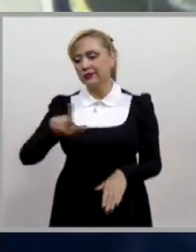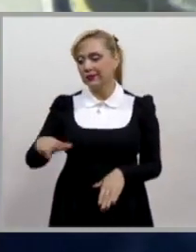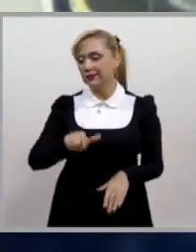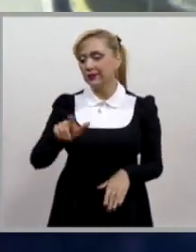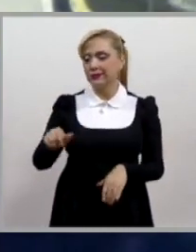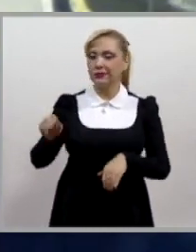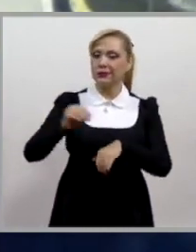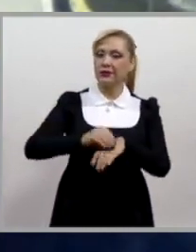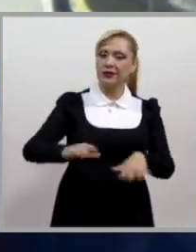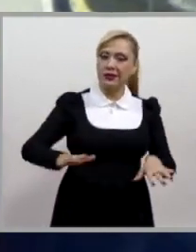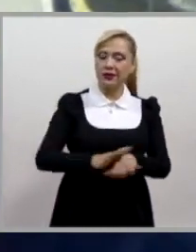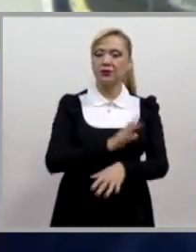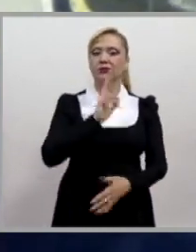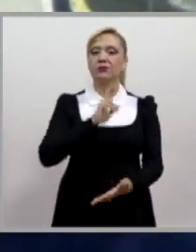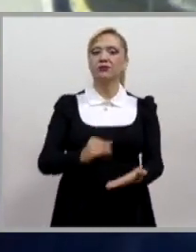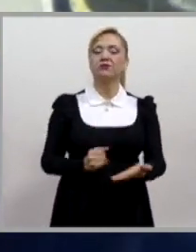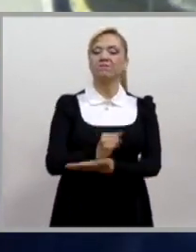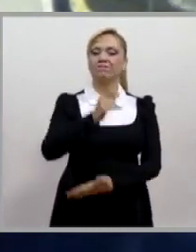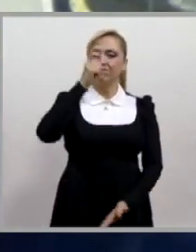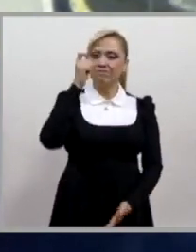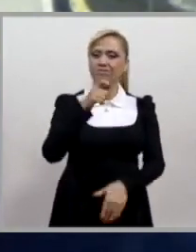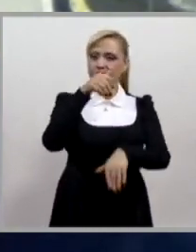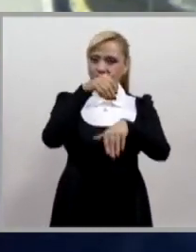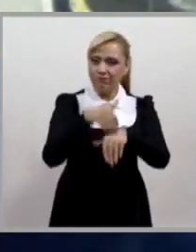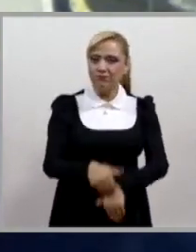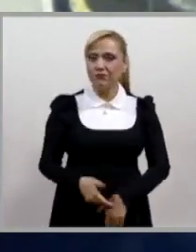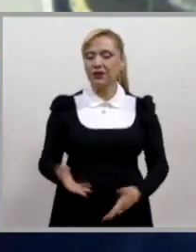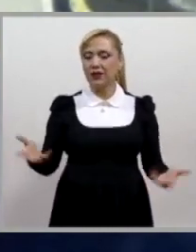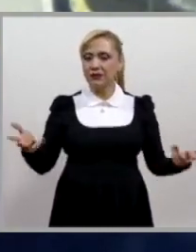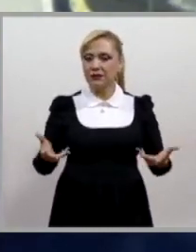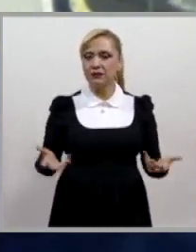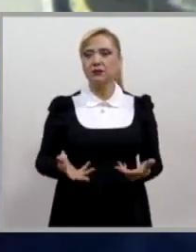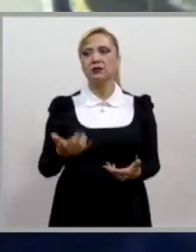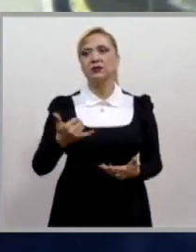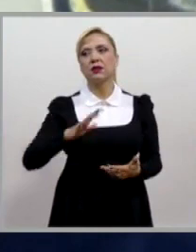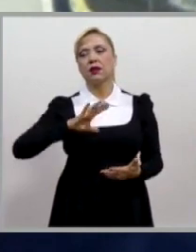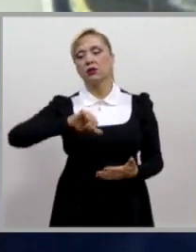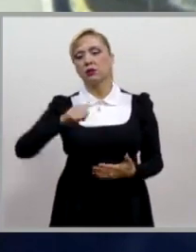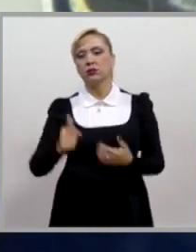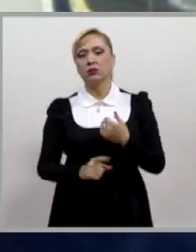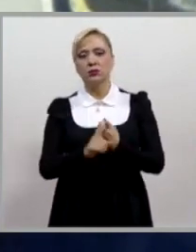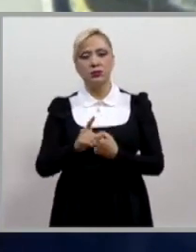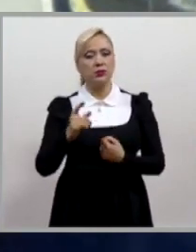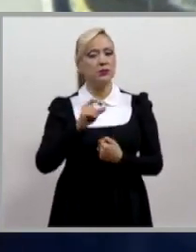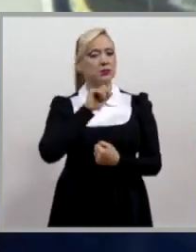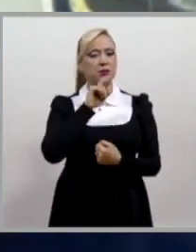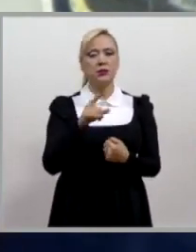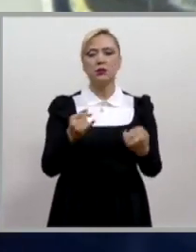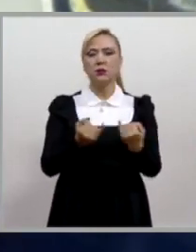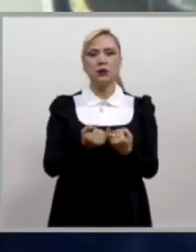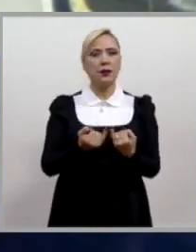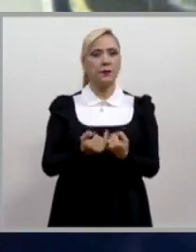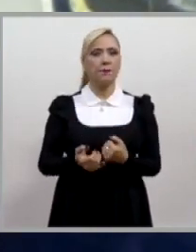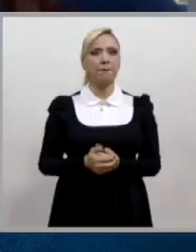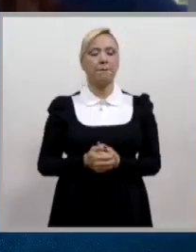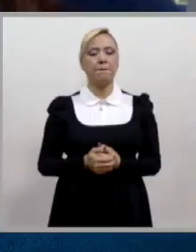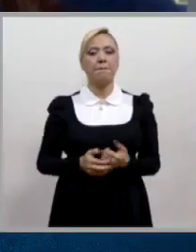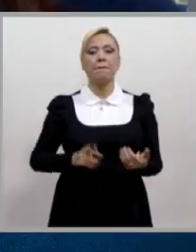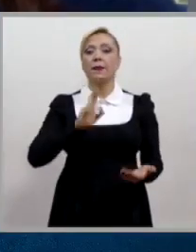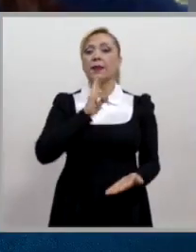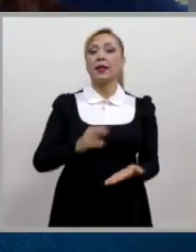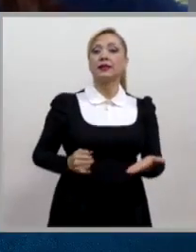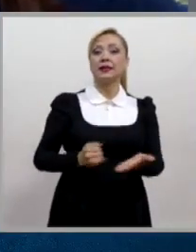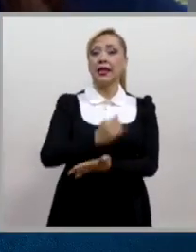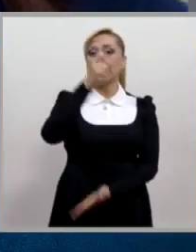ejecución de la sentencia y esto ha funcionado, pero nos encontramos frente a otras problemáticas, sobre todo cuando son